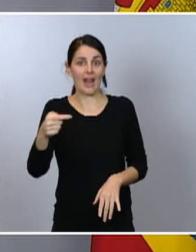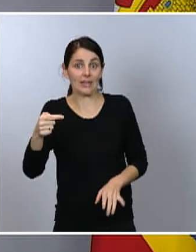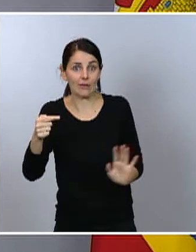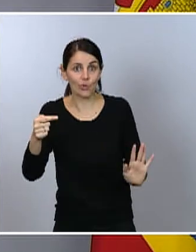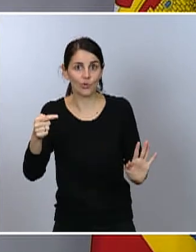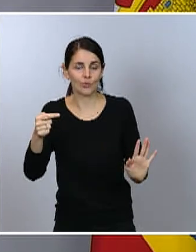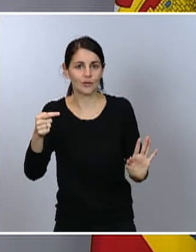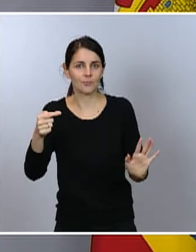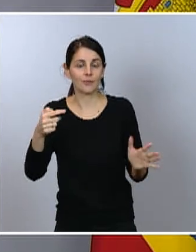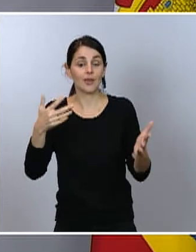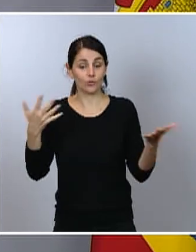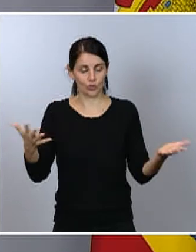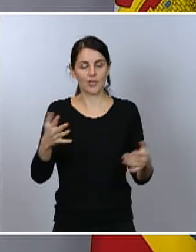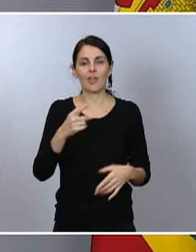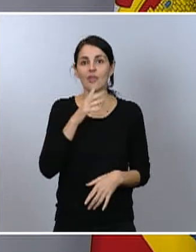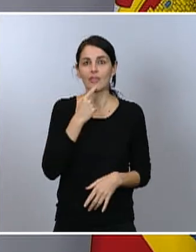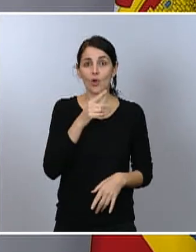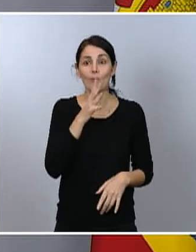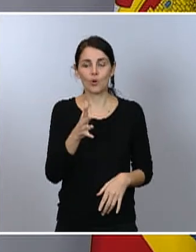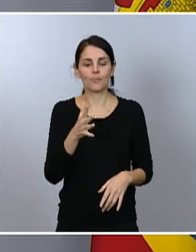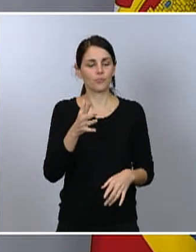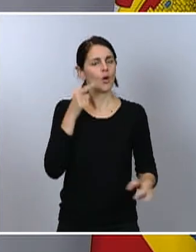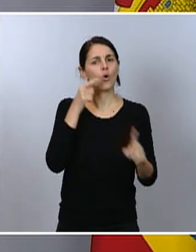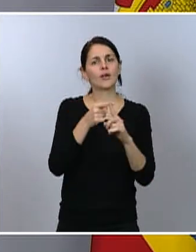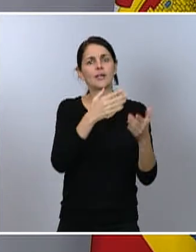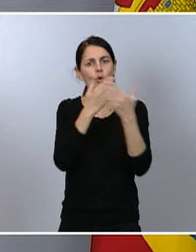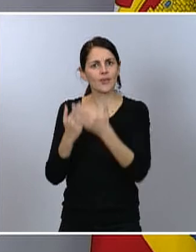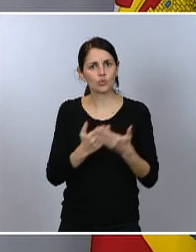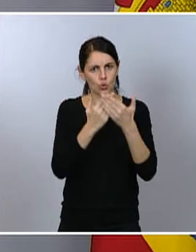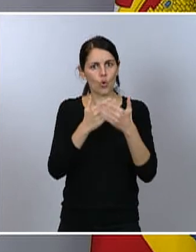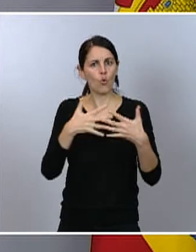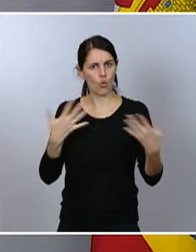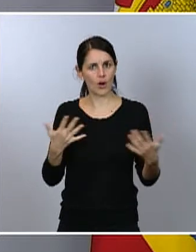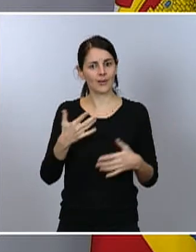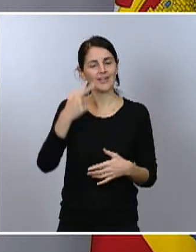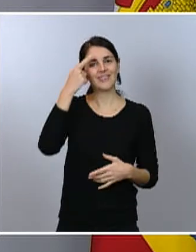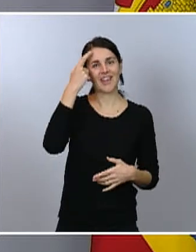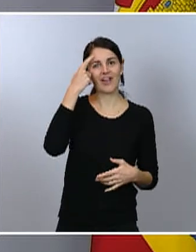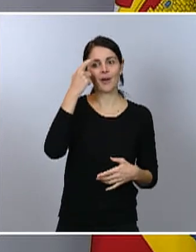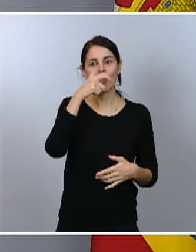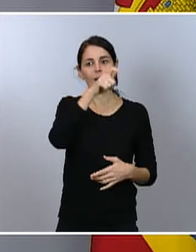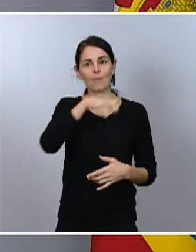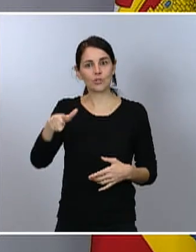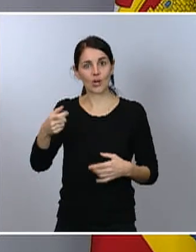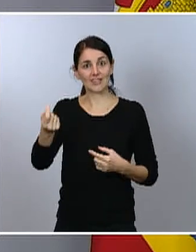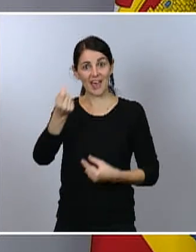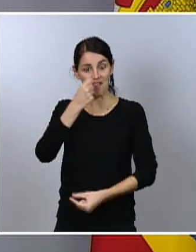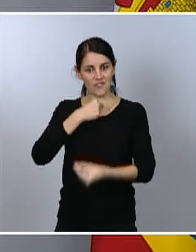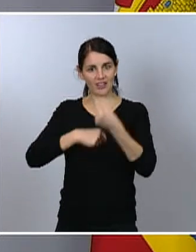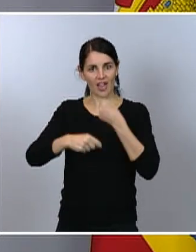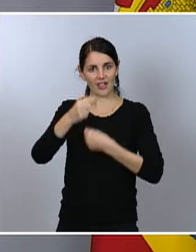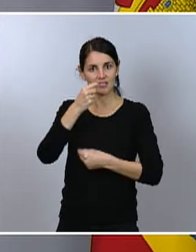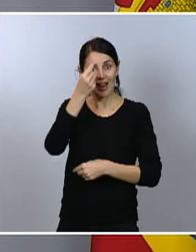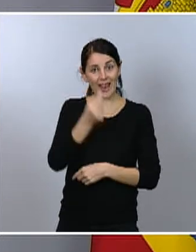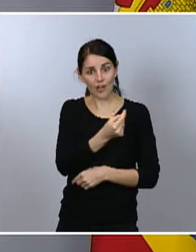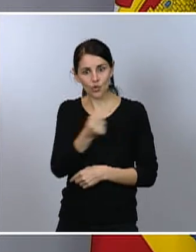objetivos del estudio en este momento es saber el porcentaje de personas que se han infectado en el conjunto a lo largo de la pandemia